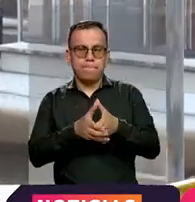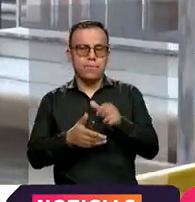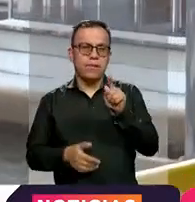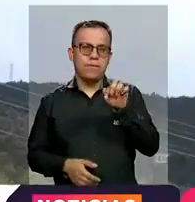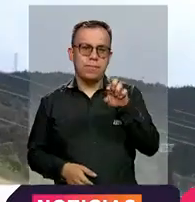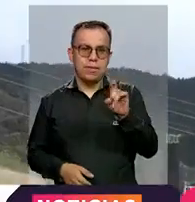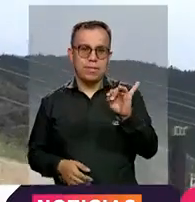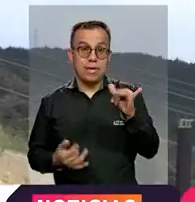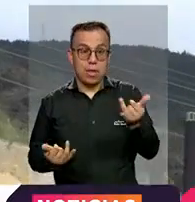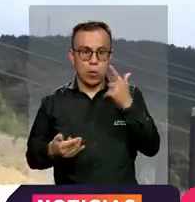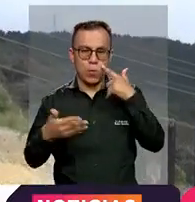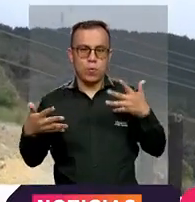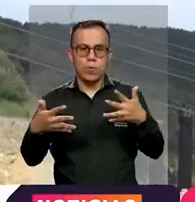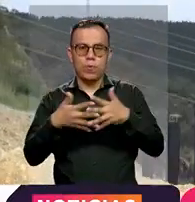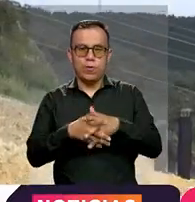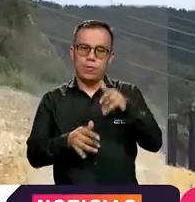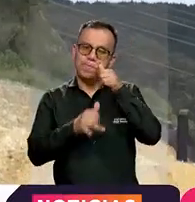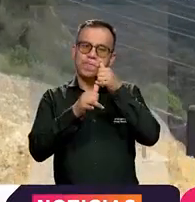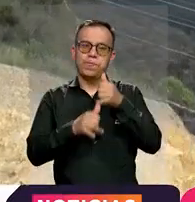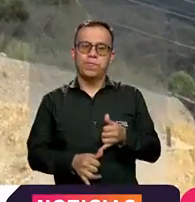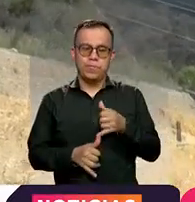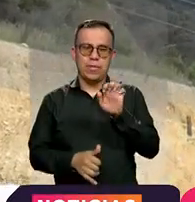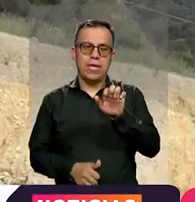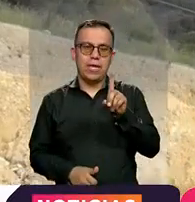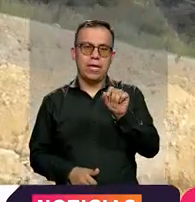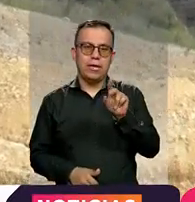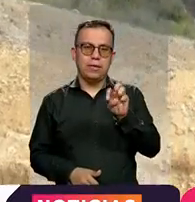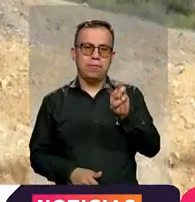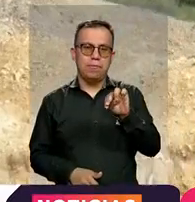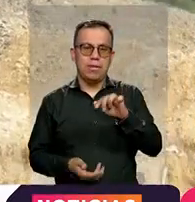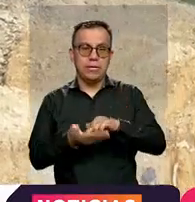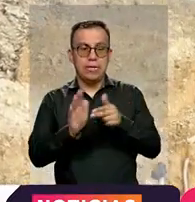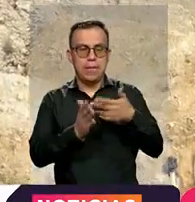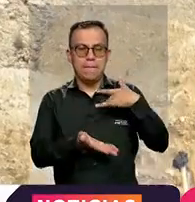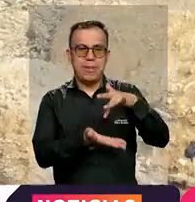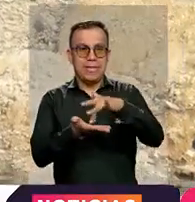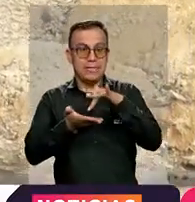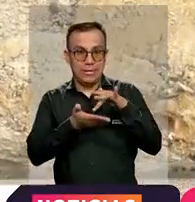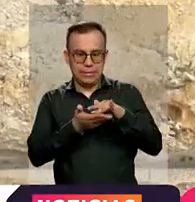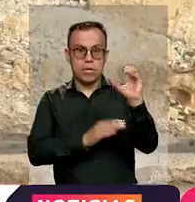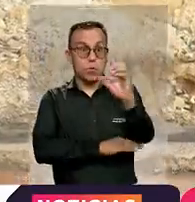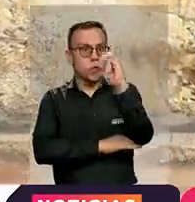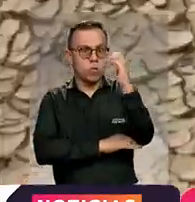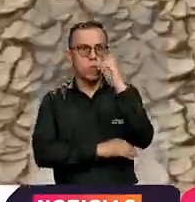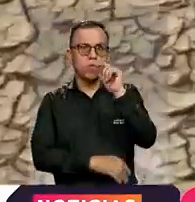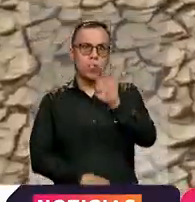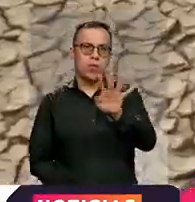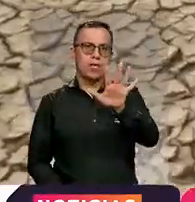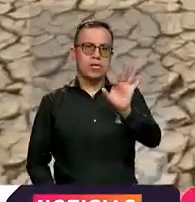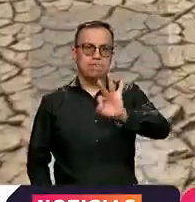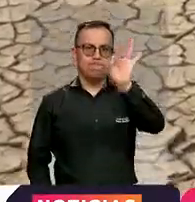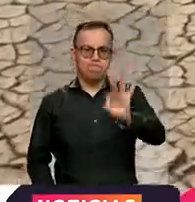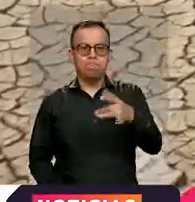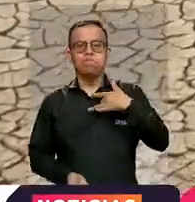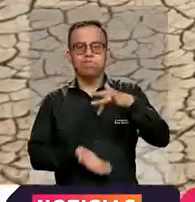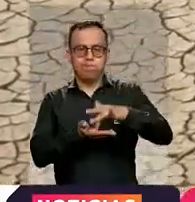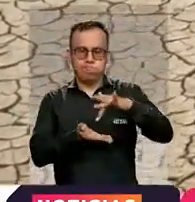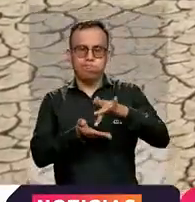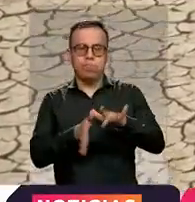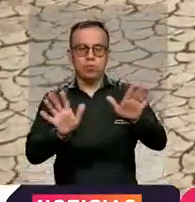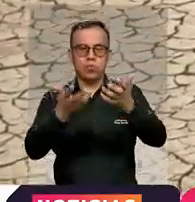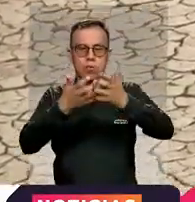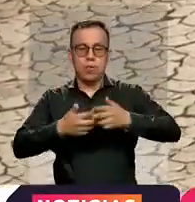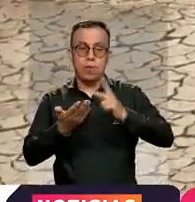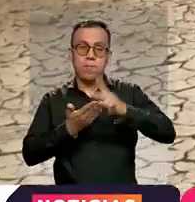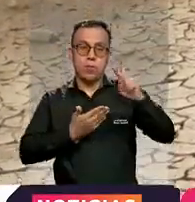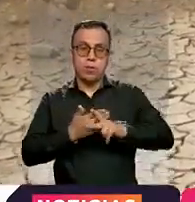PTFW, integrado por Ingeniería Eggman, empresa brasilera con presencia en Colombia, que tiene el 45% de participación,